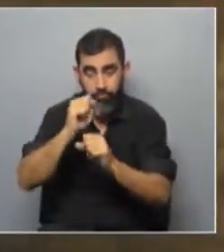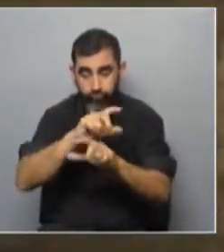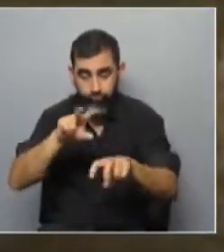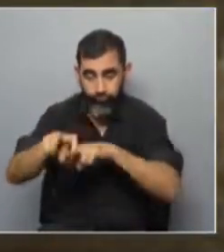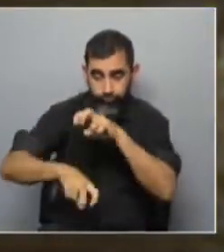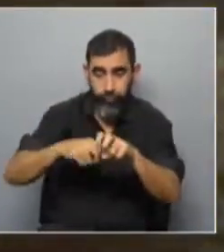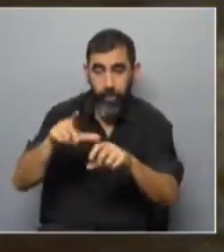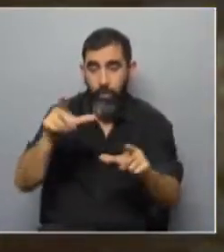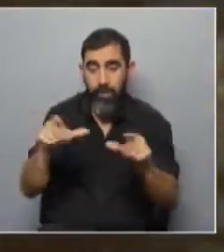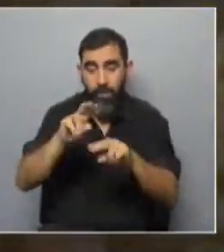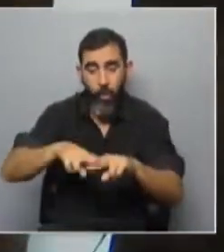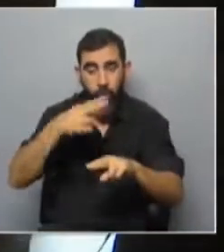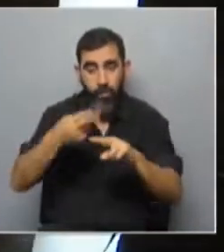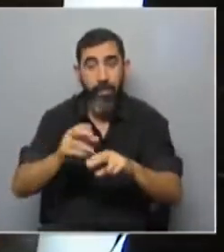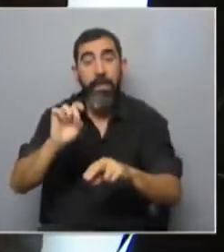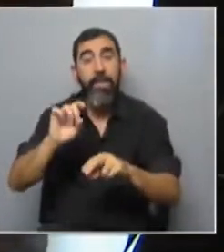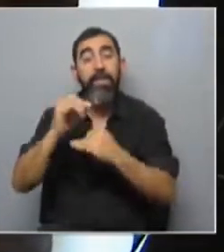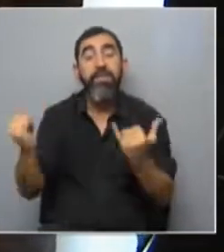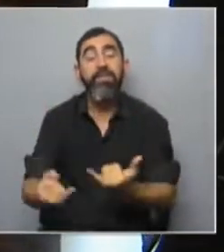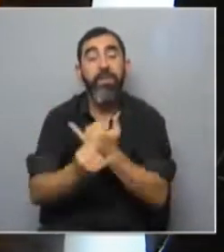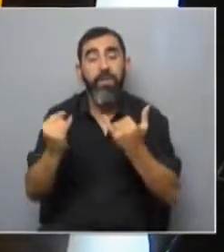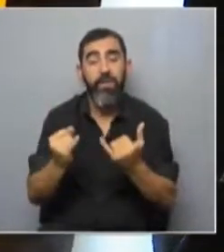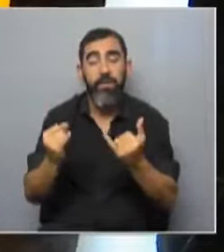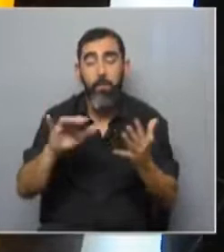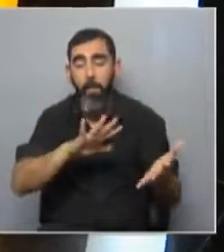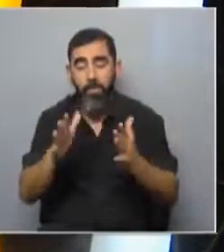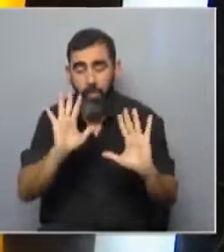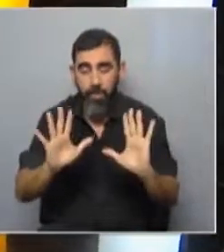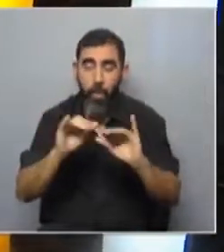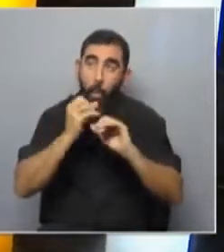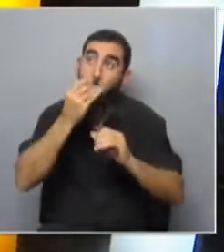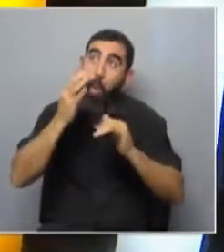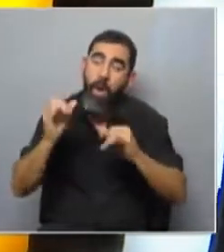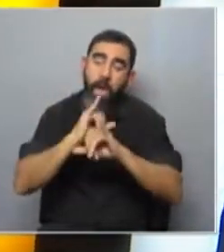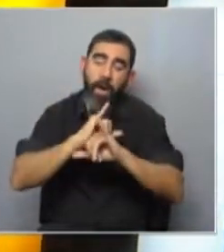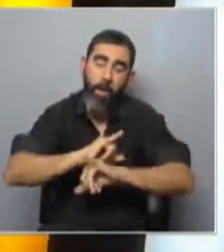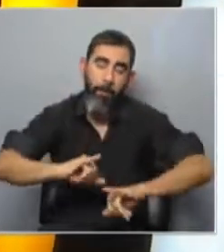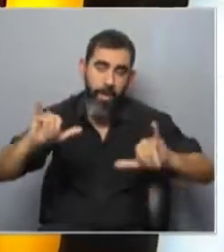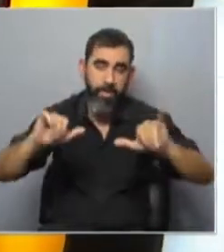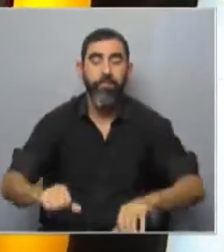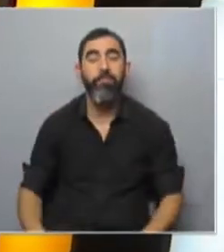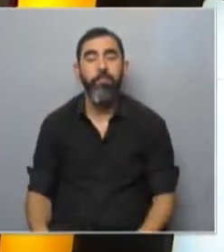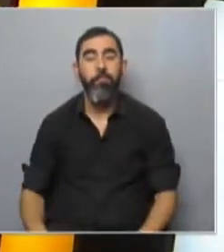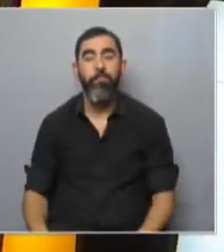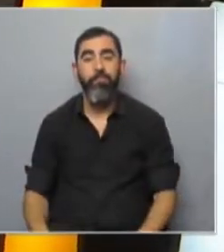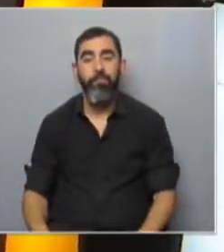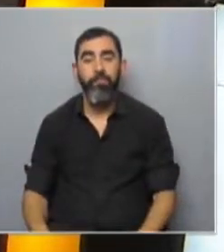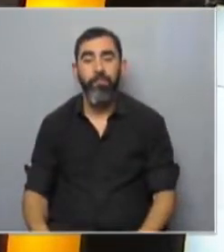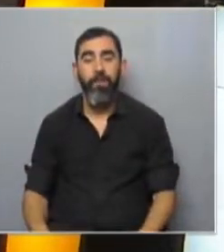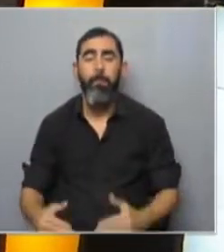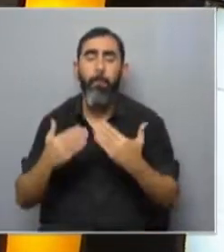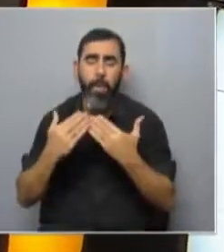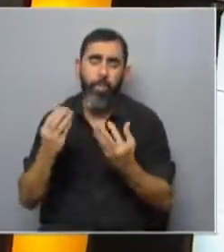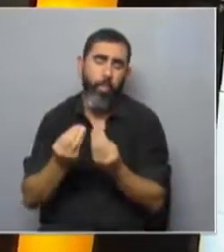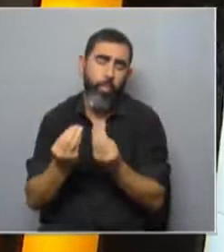después cerrar todo eso. O sea que con 15 días decimos que es una campaña bastante buena. Hay cosas que les voy a preguntar y que ya les hemos hablado una